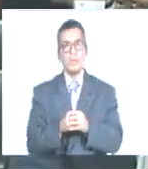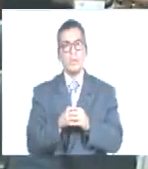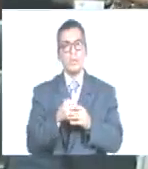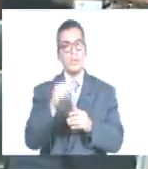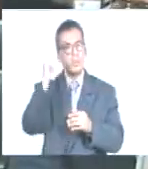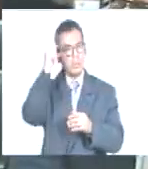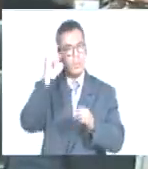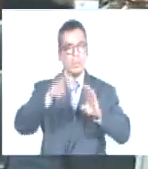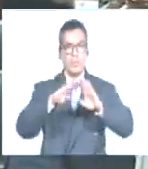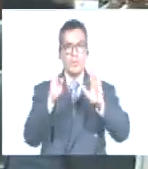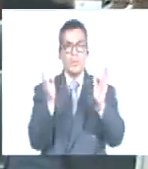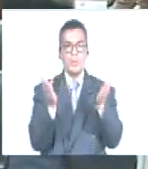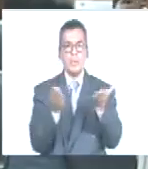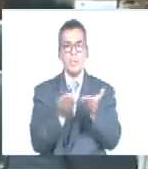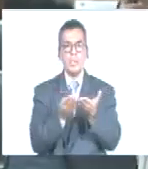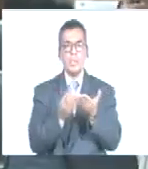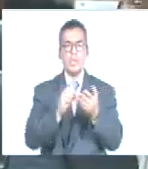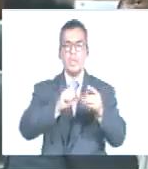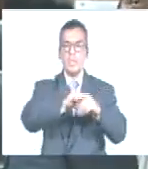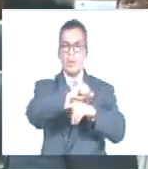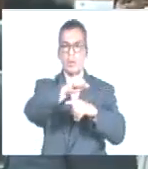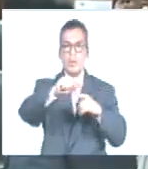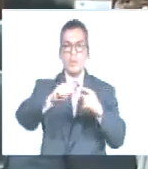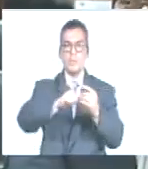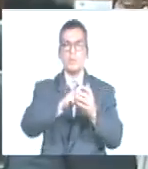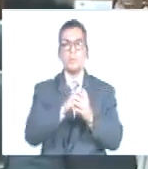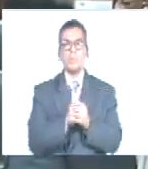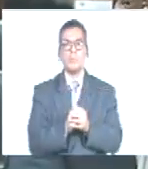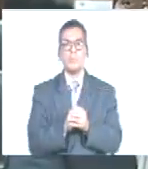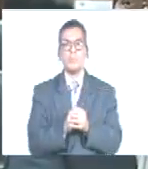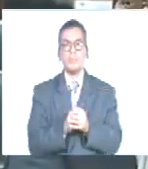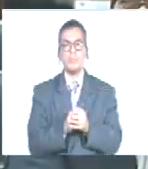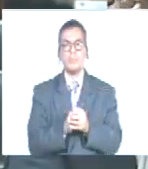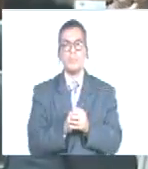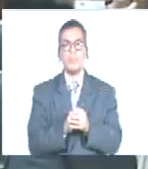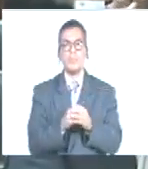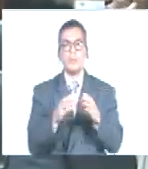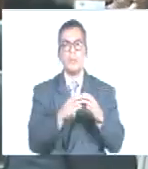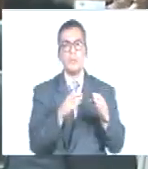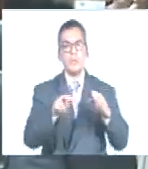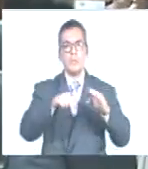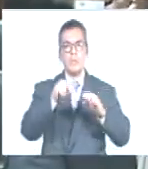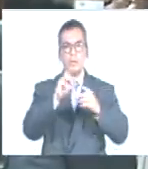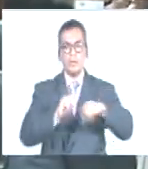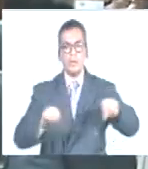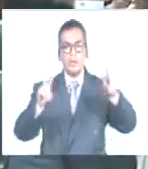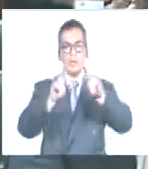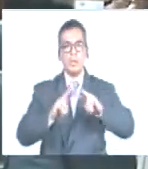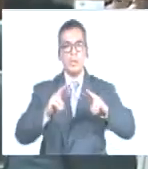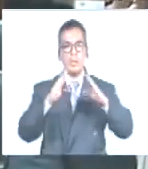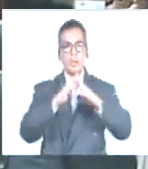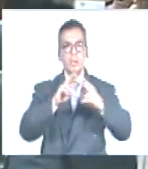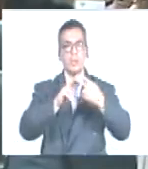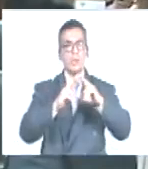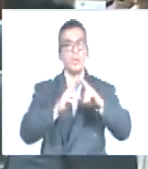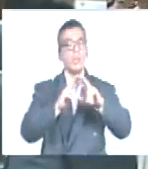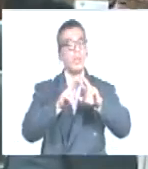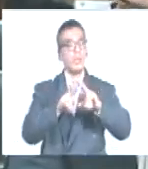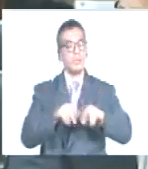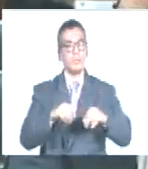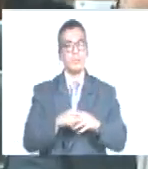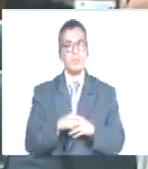el Día Mundial del Hábitat a través de la Conferencia de Naciones Unidas sobre la Vivienda y el Desarrollo